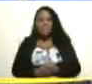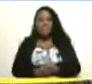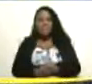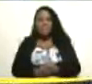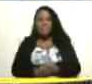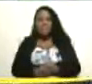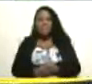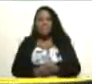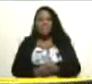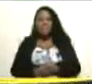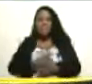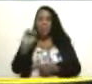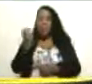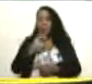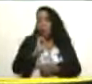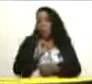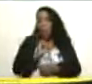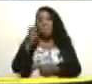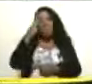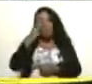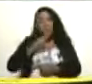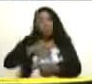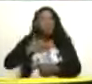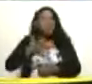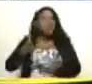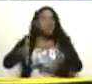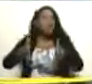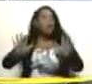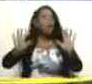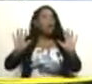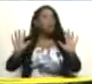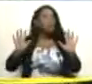O a veces puede ganar Magallanes también.